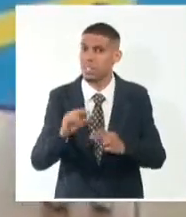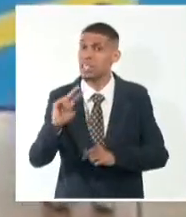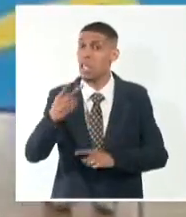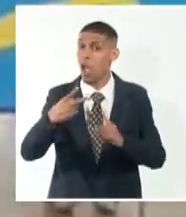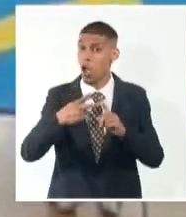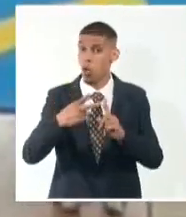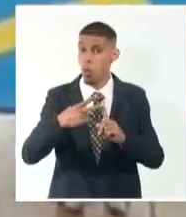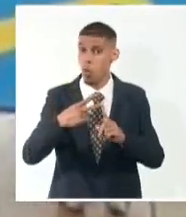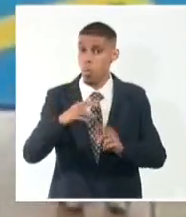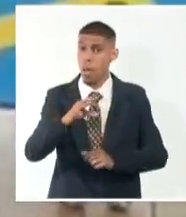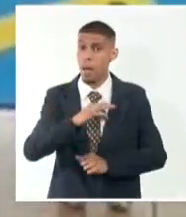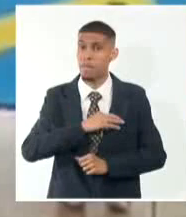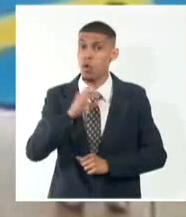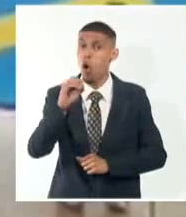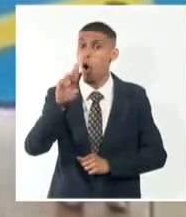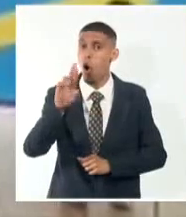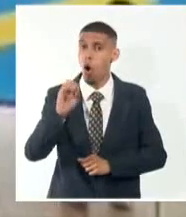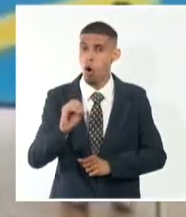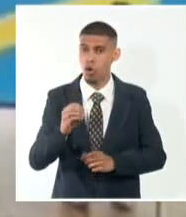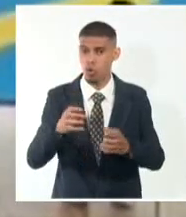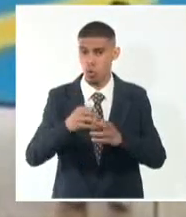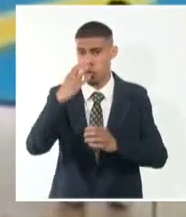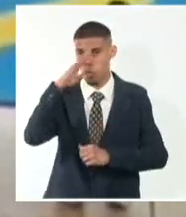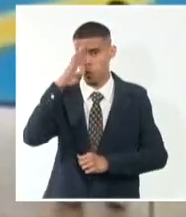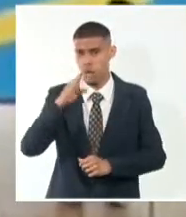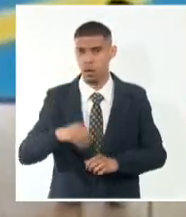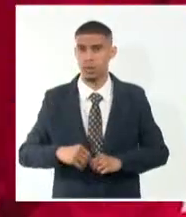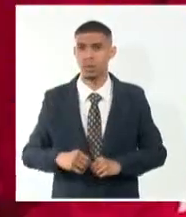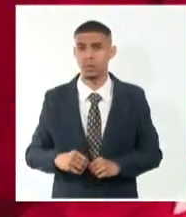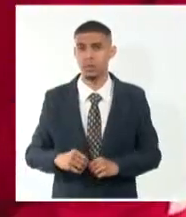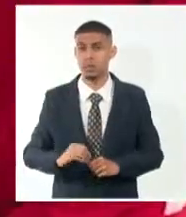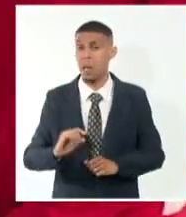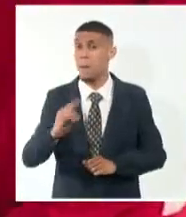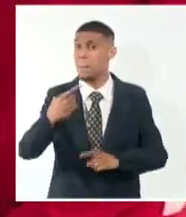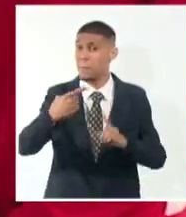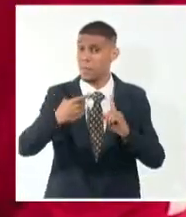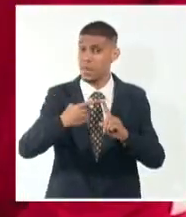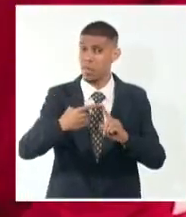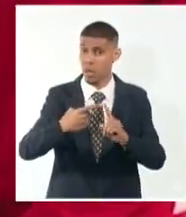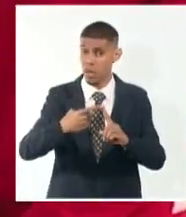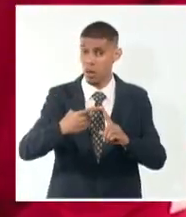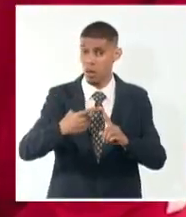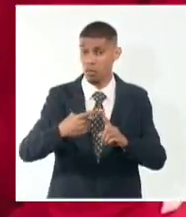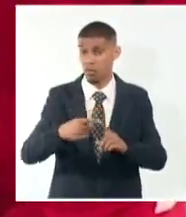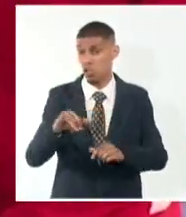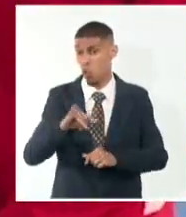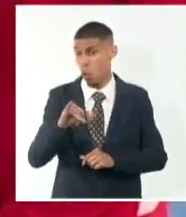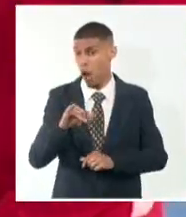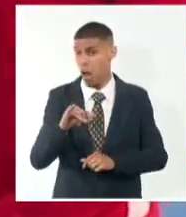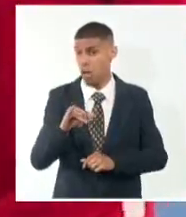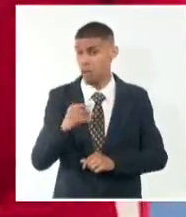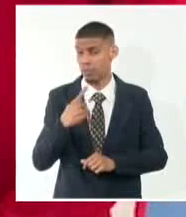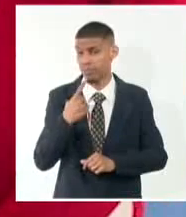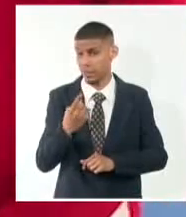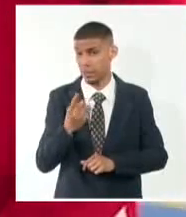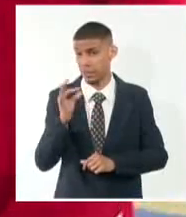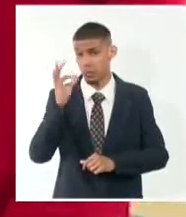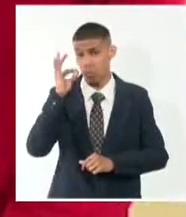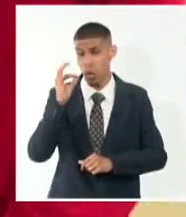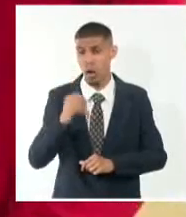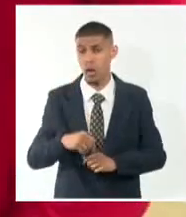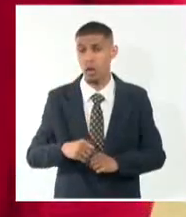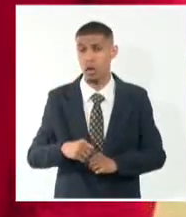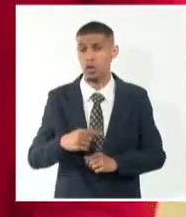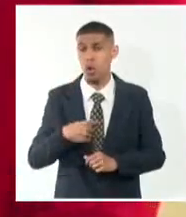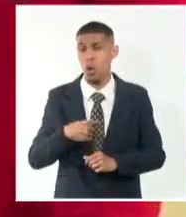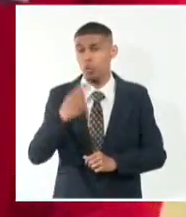segunda medalla de la delegación cubana? Sí, primero que nada, corroborando lo que me dice mi compañera, agradecido y bendecido por Dios también, porque